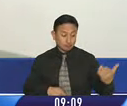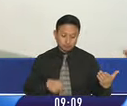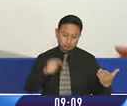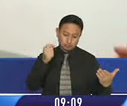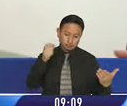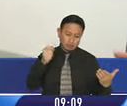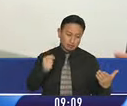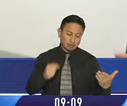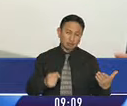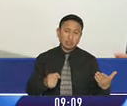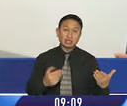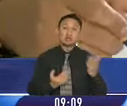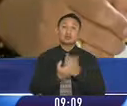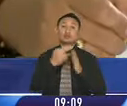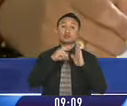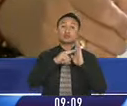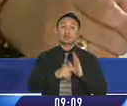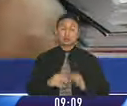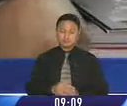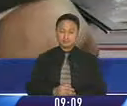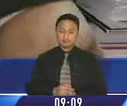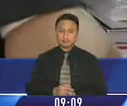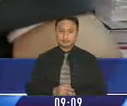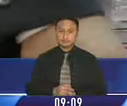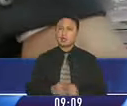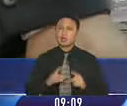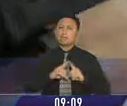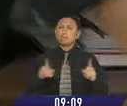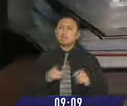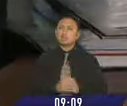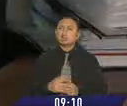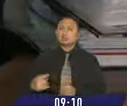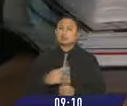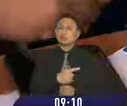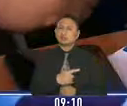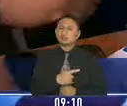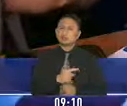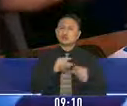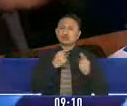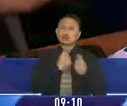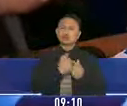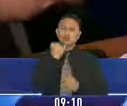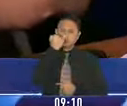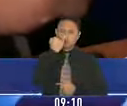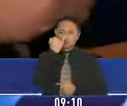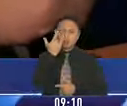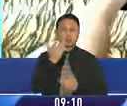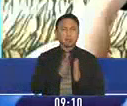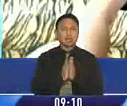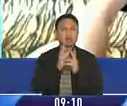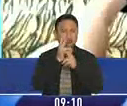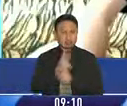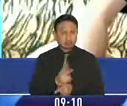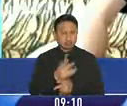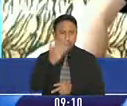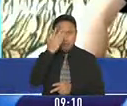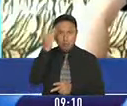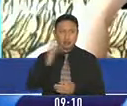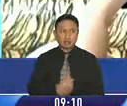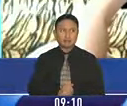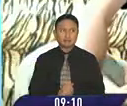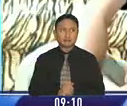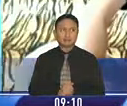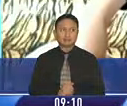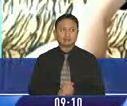hacer un reglamento. Pero, ¿cuál fue el motivo que llevó a la CONAIE a presentar este recurso? Esa la consulta ambiental